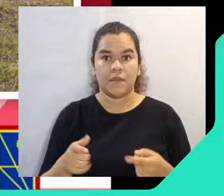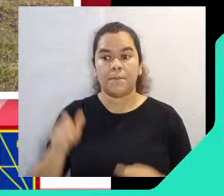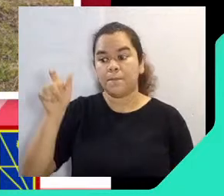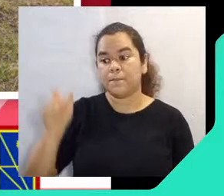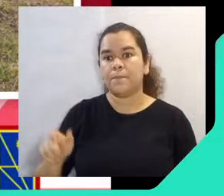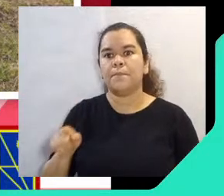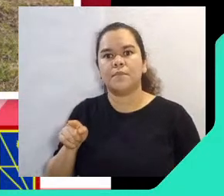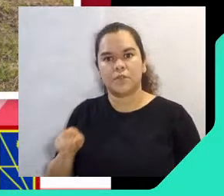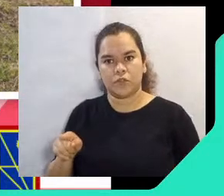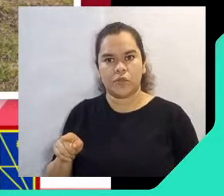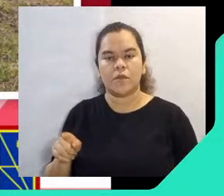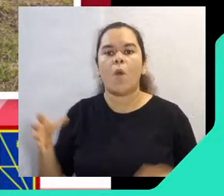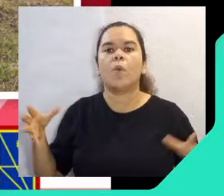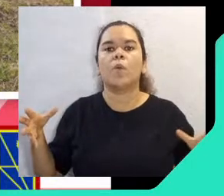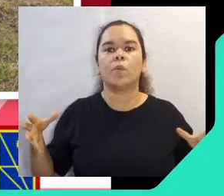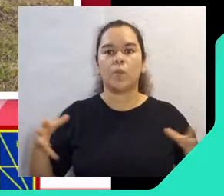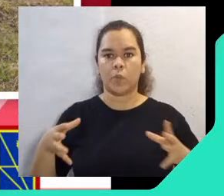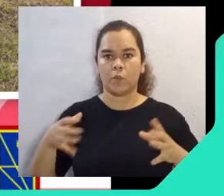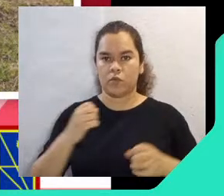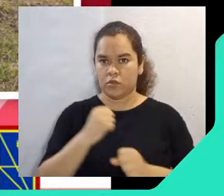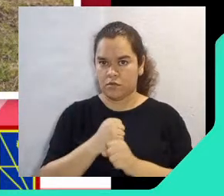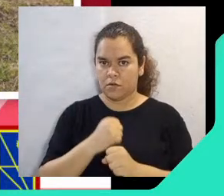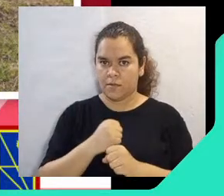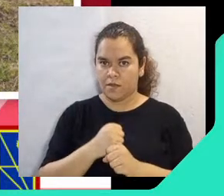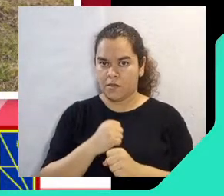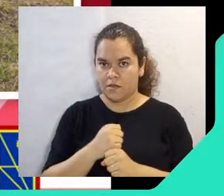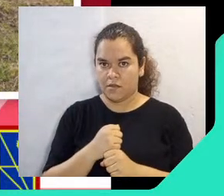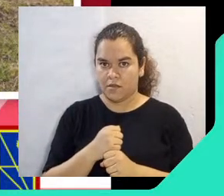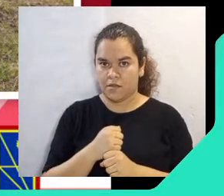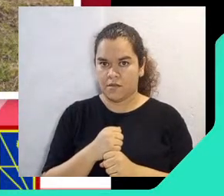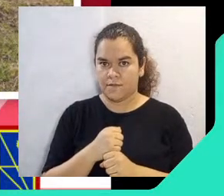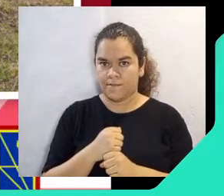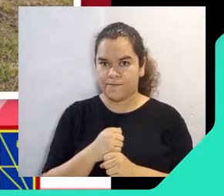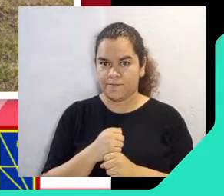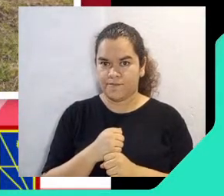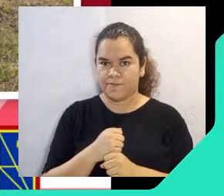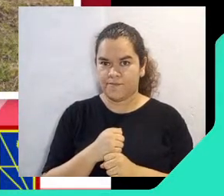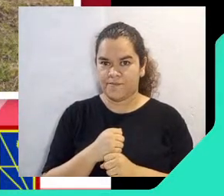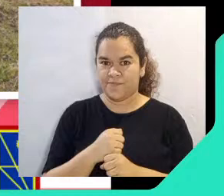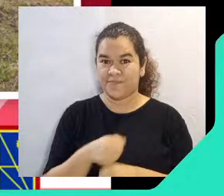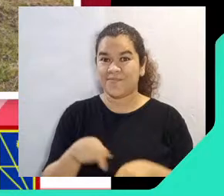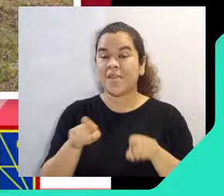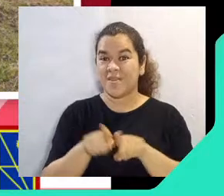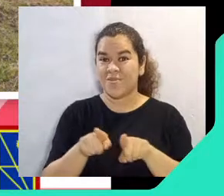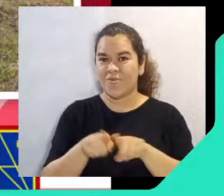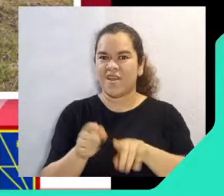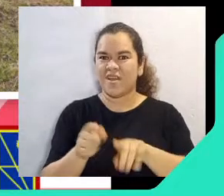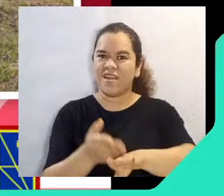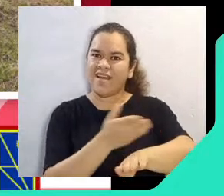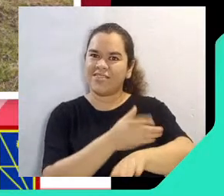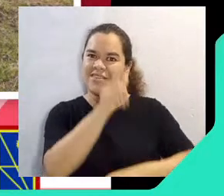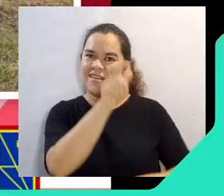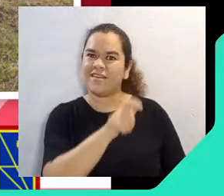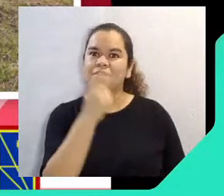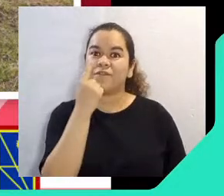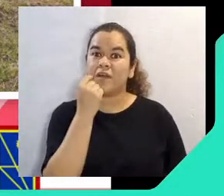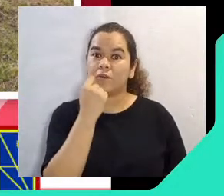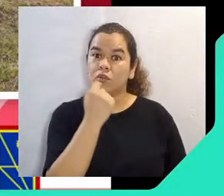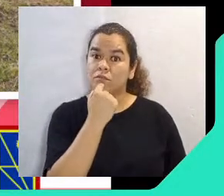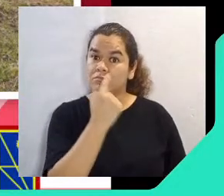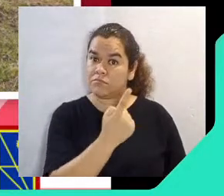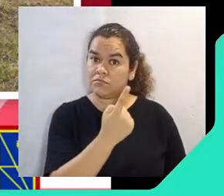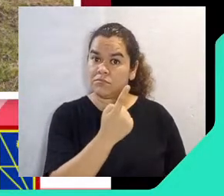integra grupos interdisciplinarios, ¿sí? Así como lo mencionó el ingeniero Gabriel Sáenz, toda